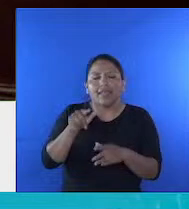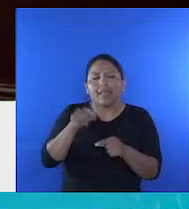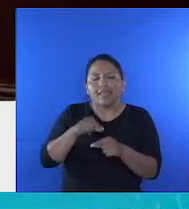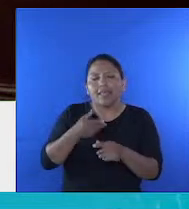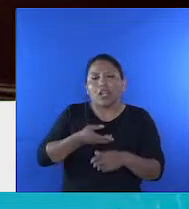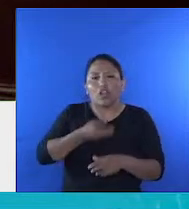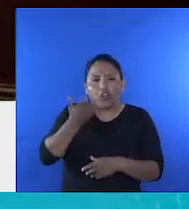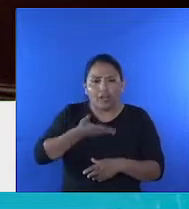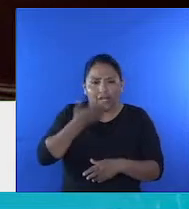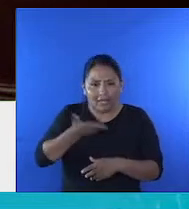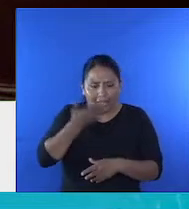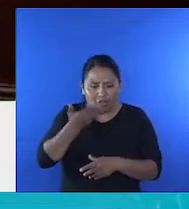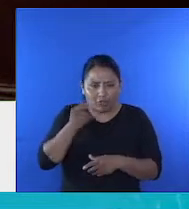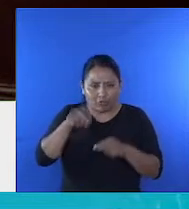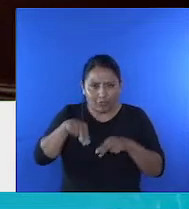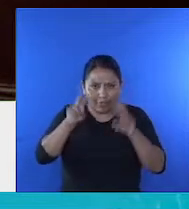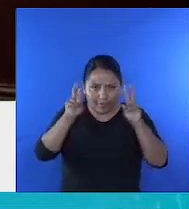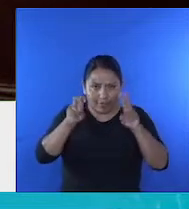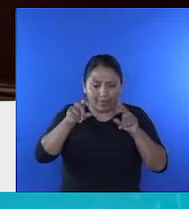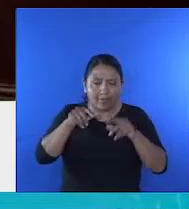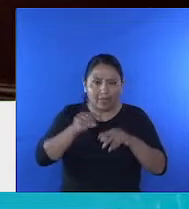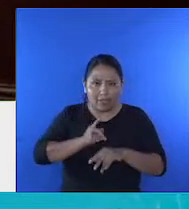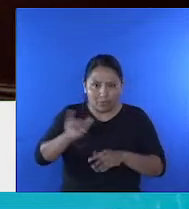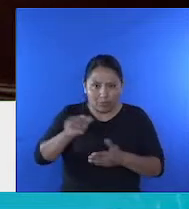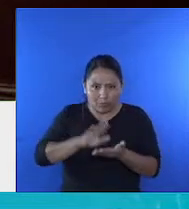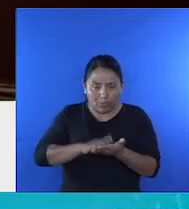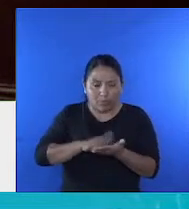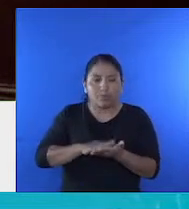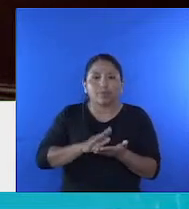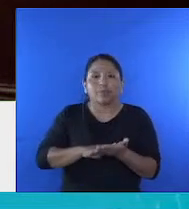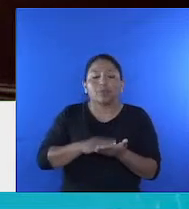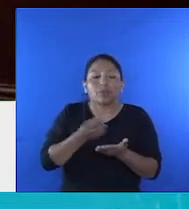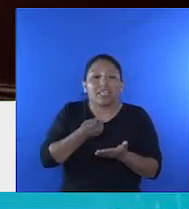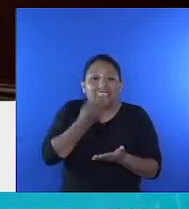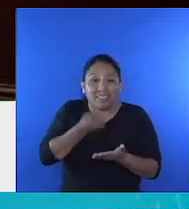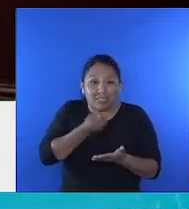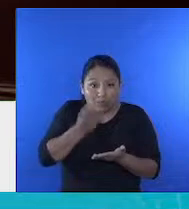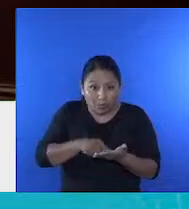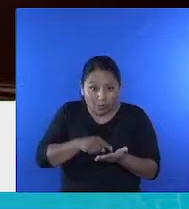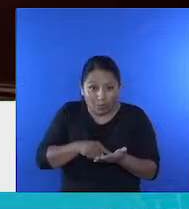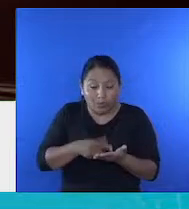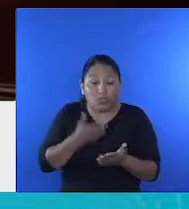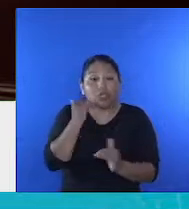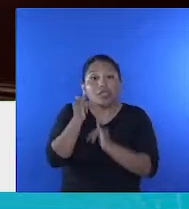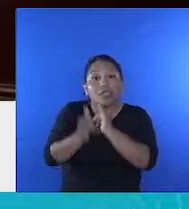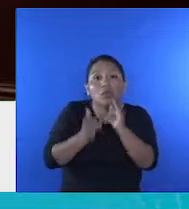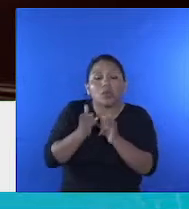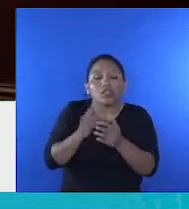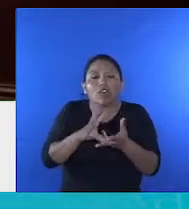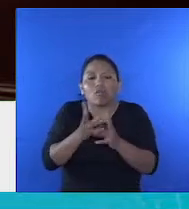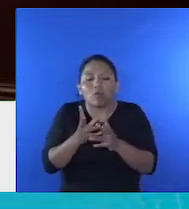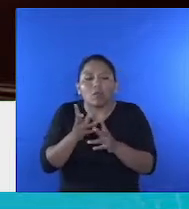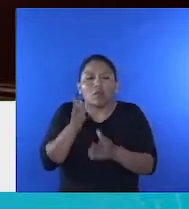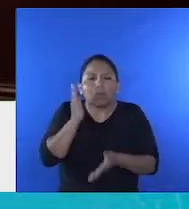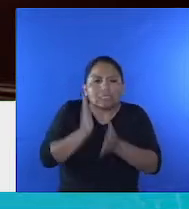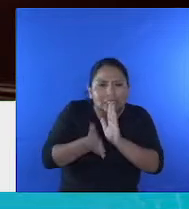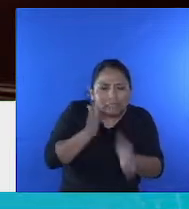los relatos que está en la causa, uno de los testimonios que cuenta cómo lo estaquearon a él y a sus